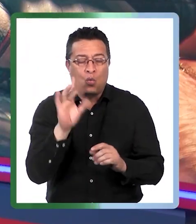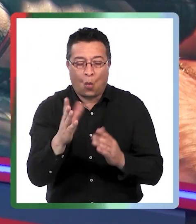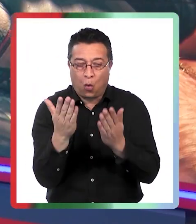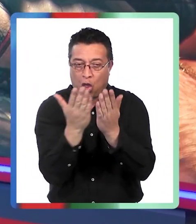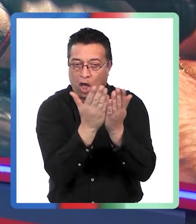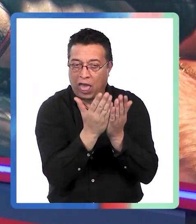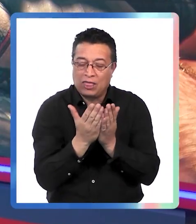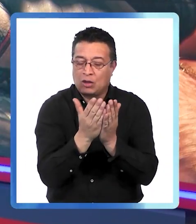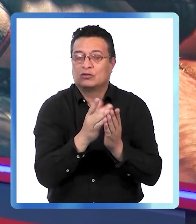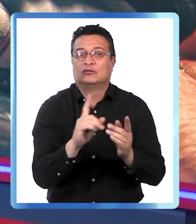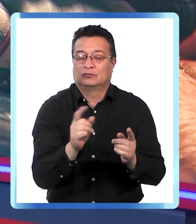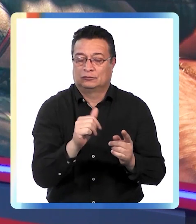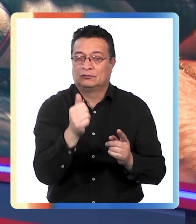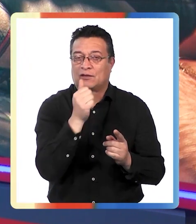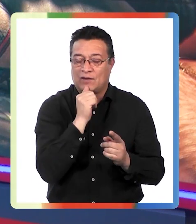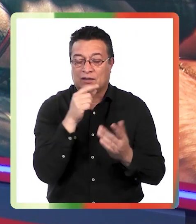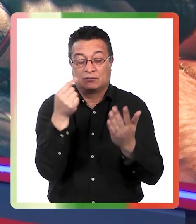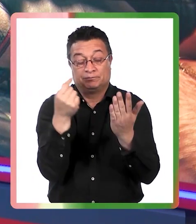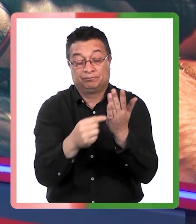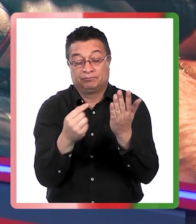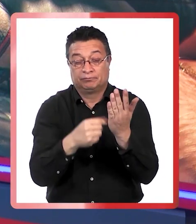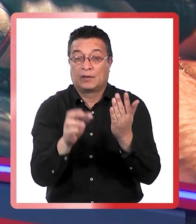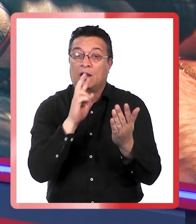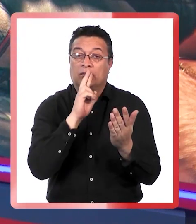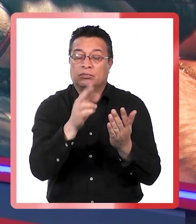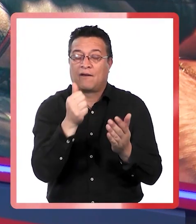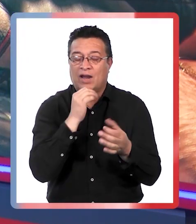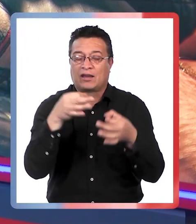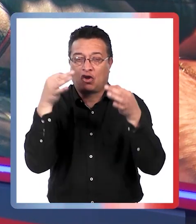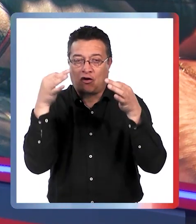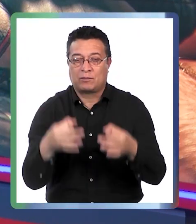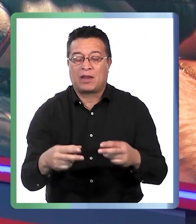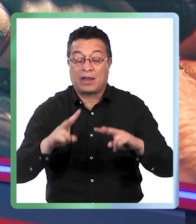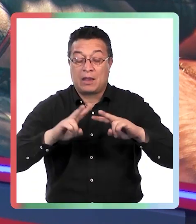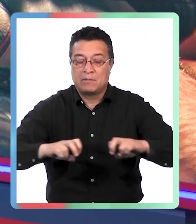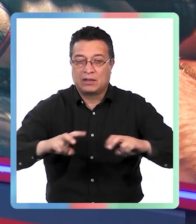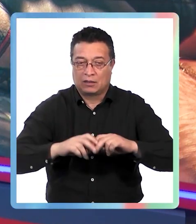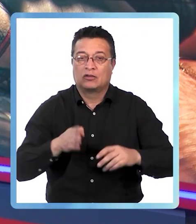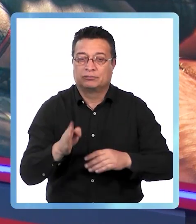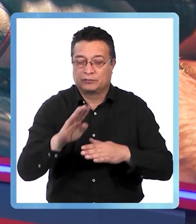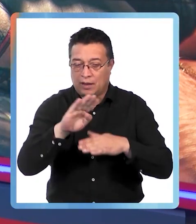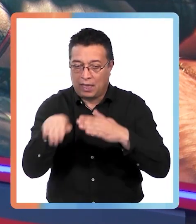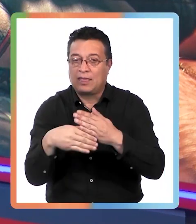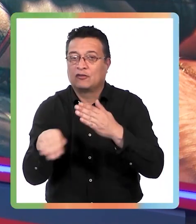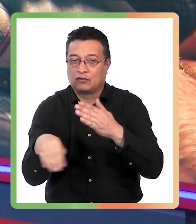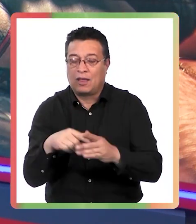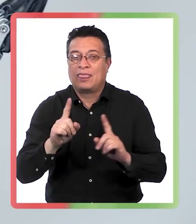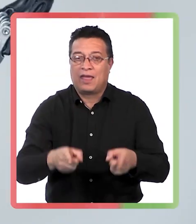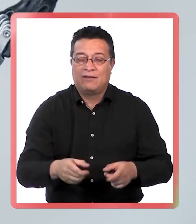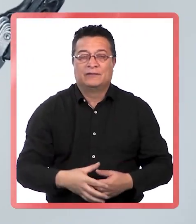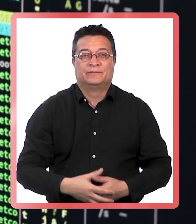estudio epidemiológico y los resultados deben confirmarse mediante investigaciones adicionales.